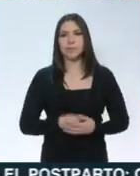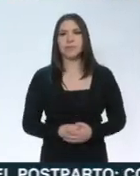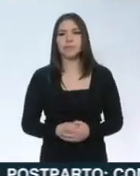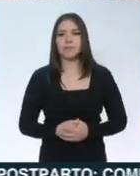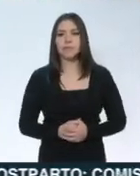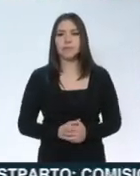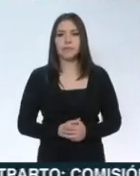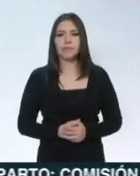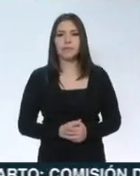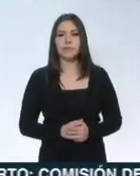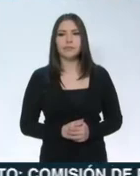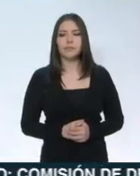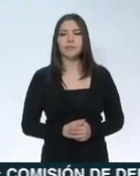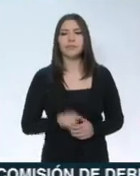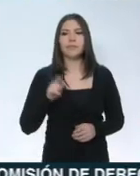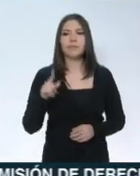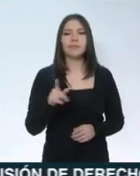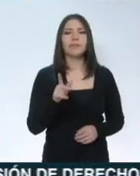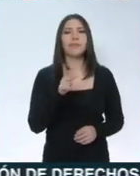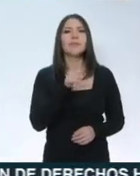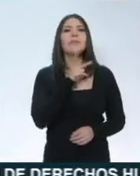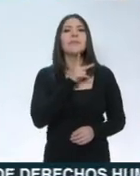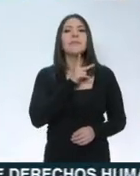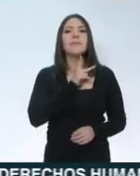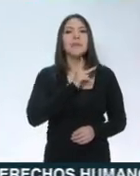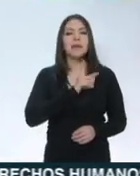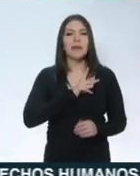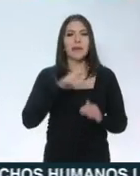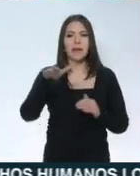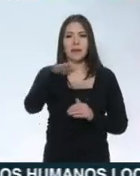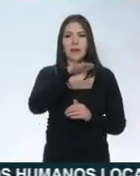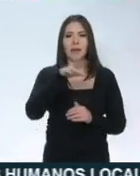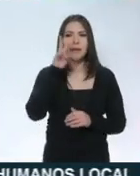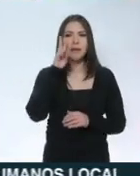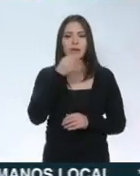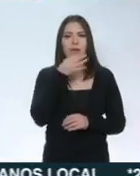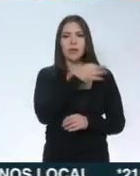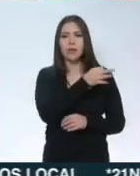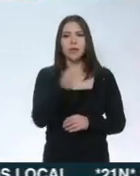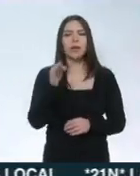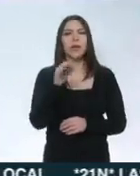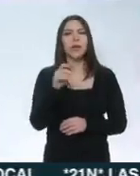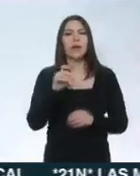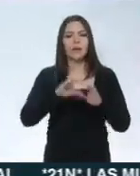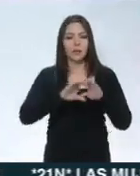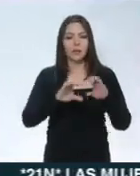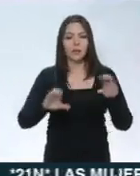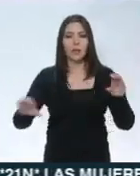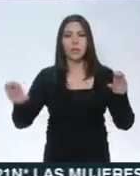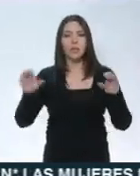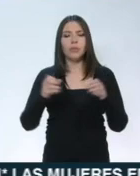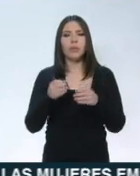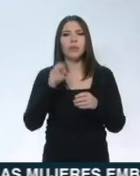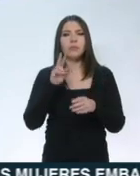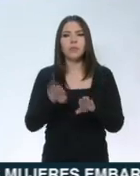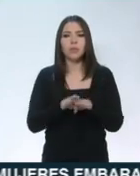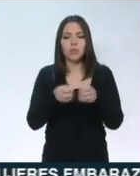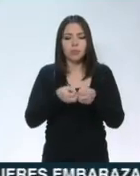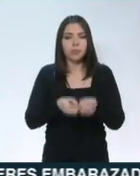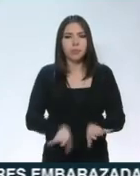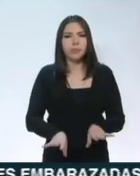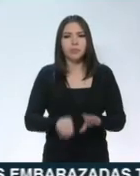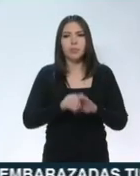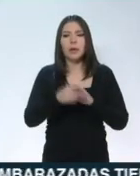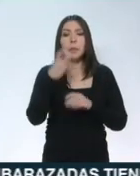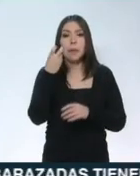un piso de la torre de Pemex se detectaban fugas en ductos, pero estos no eran cerrados para permitir el robo de combustible,